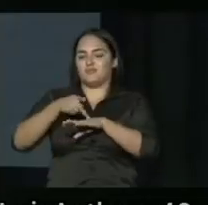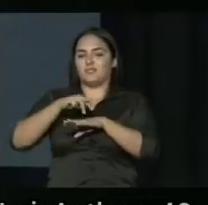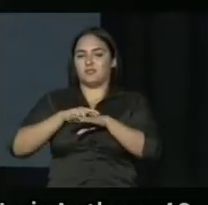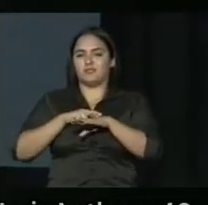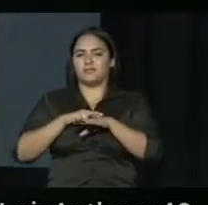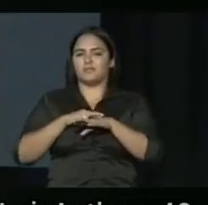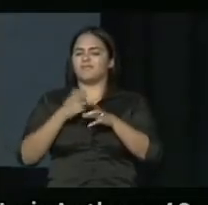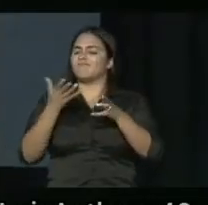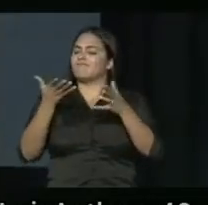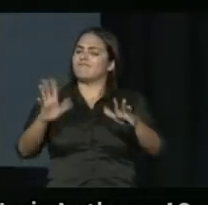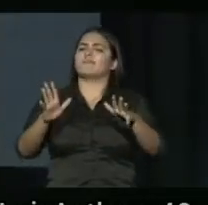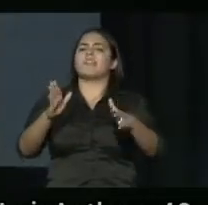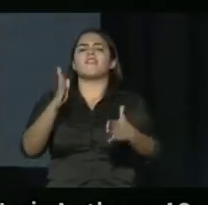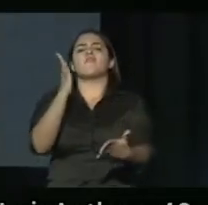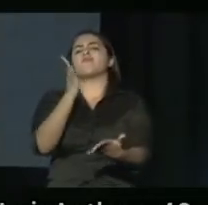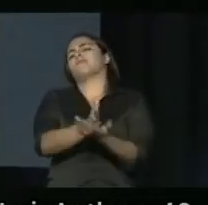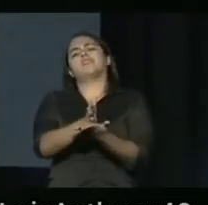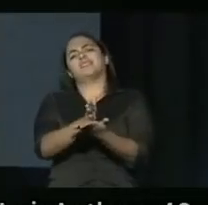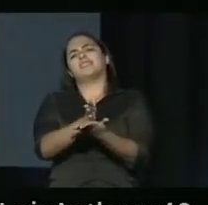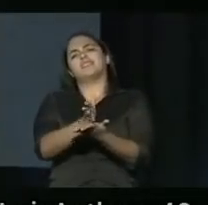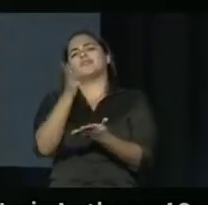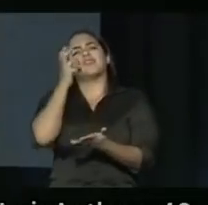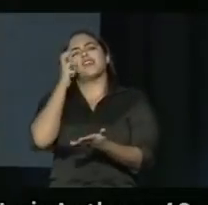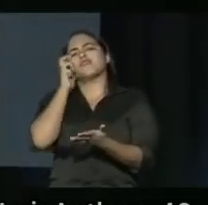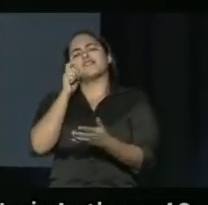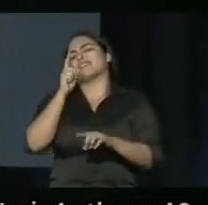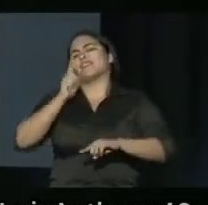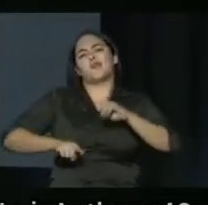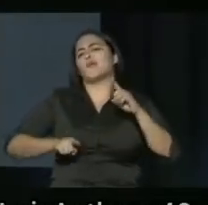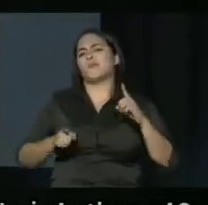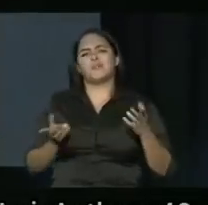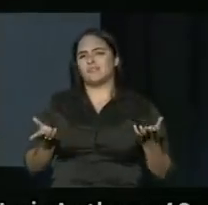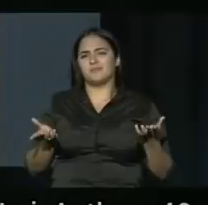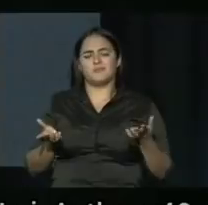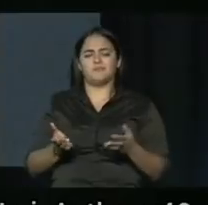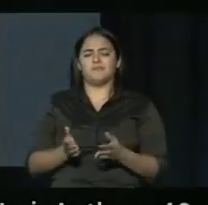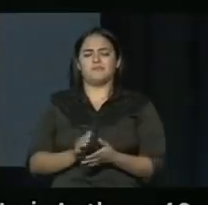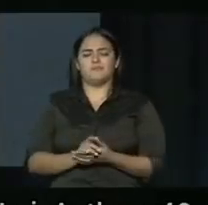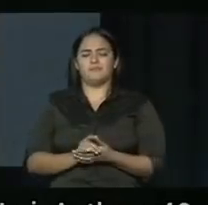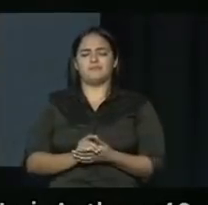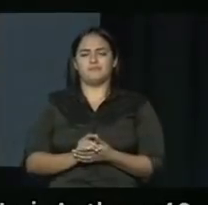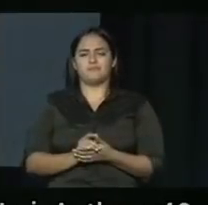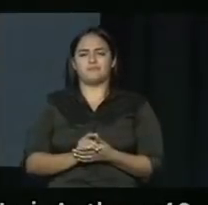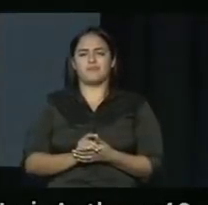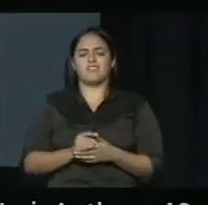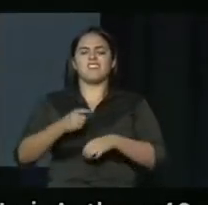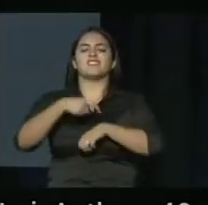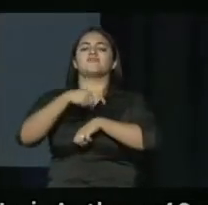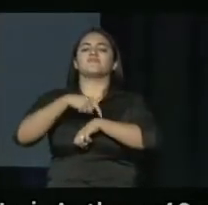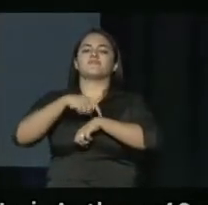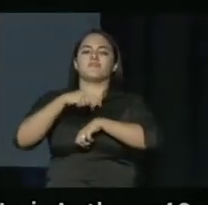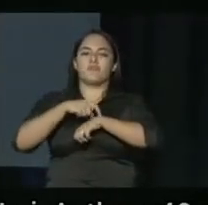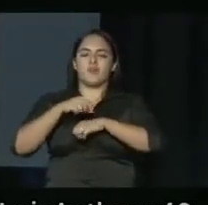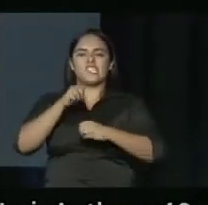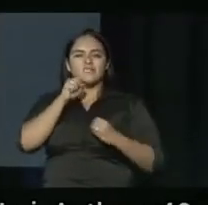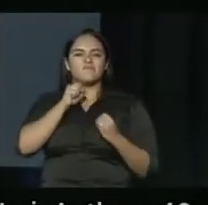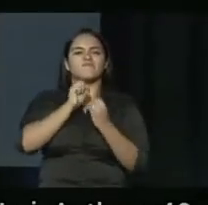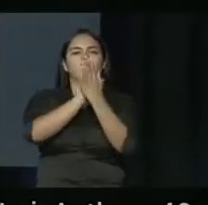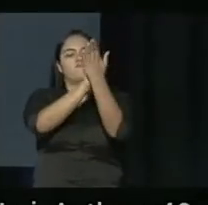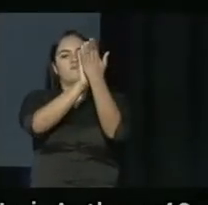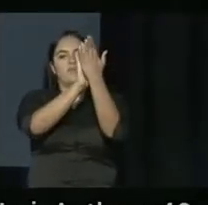Basta ya de escuchar que somos deficientes en uno u otro renglón. Es hora de estar presente entre